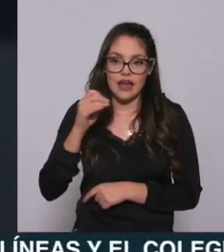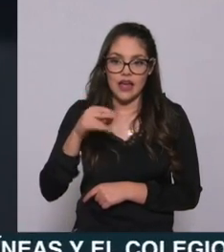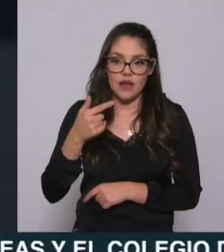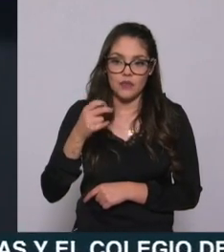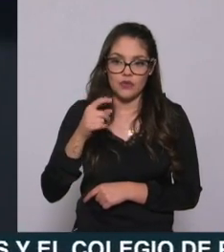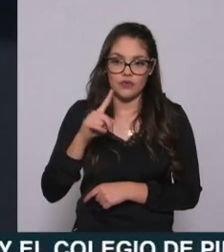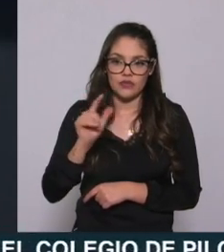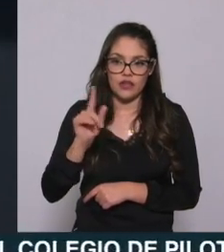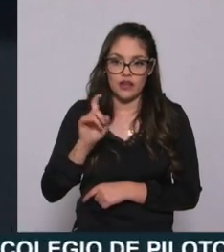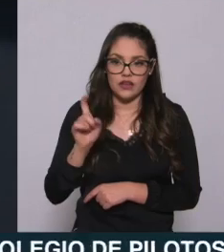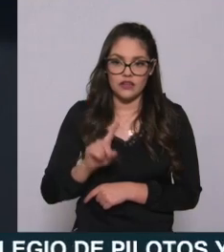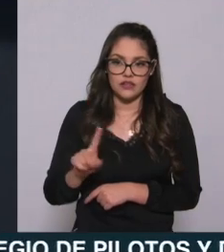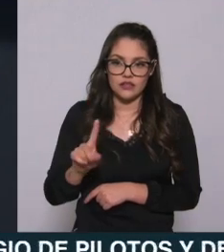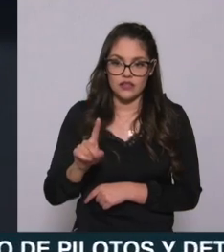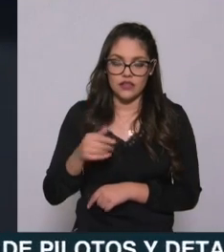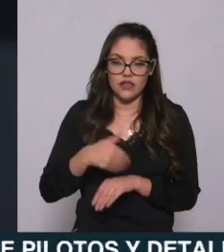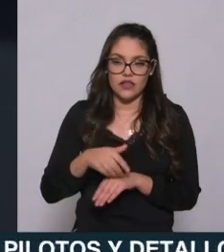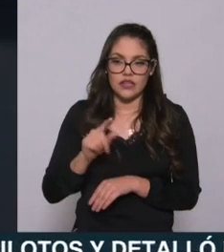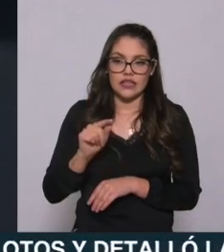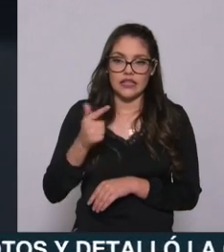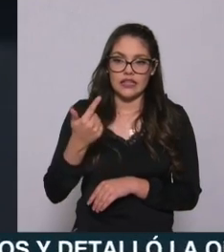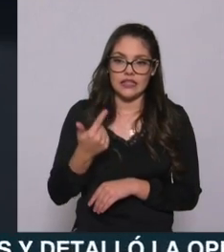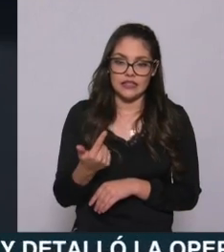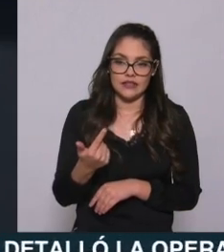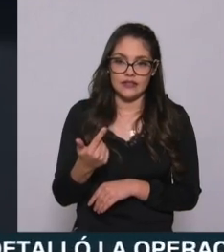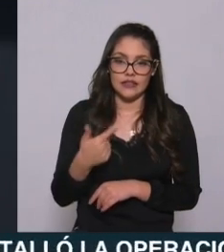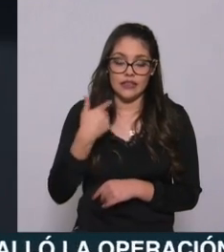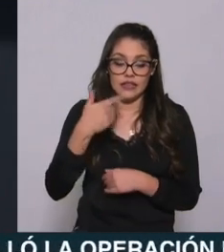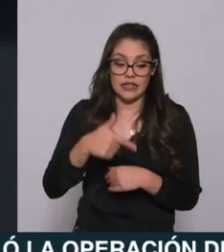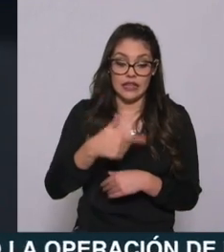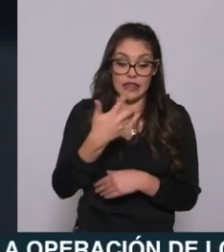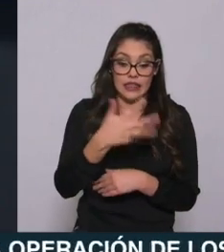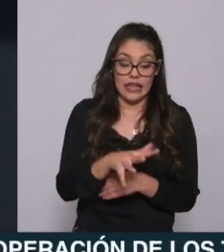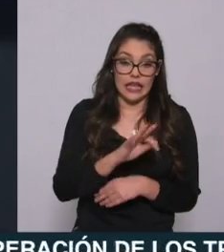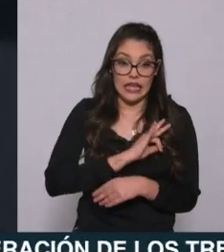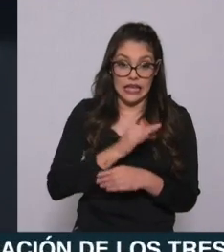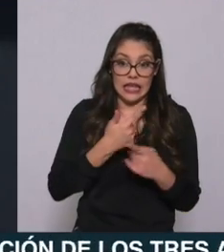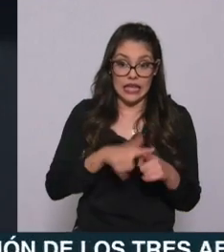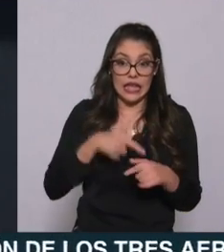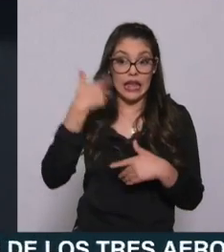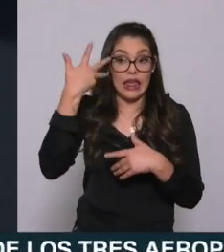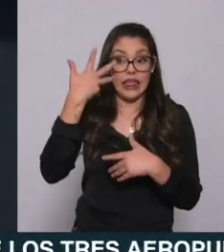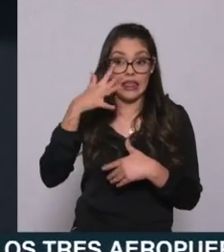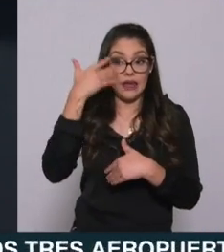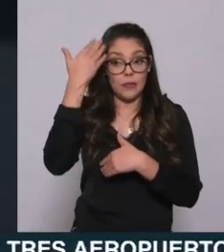77. 10 pases dobles para este jueves tenemos disponibles y 10 para el próximo. Nos escriben en